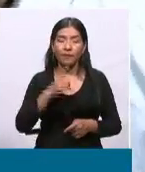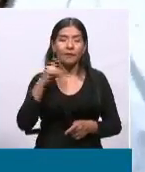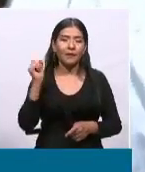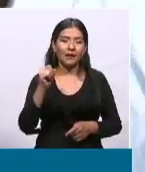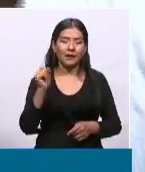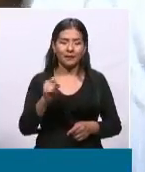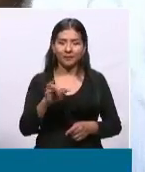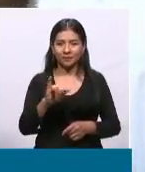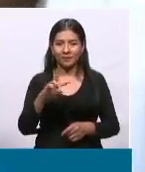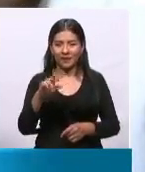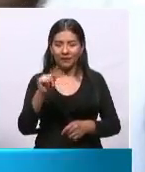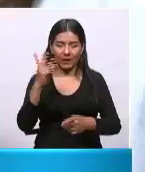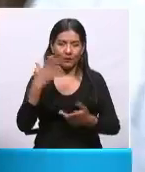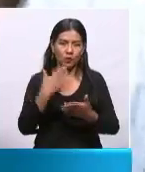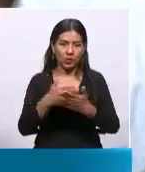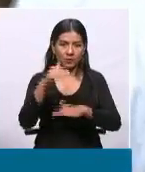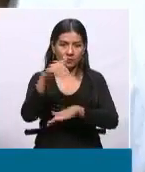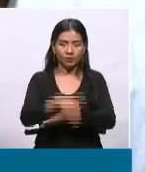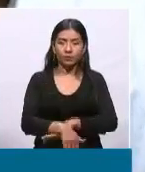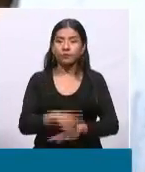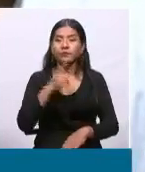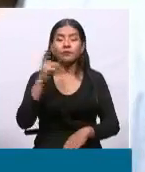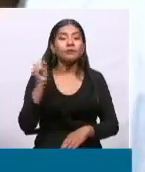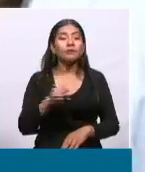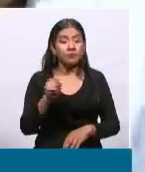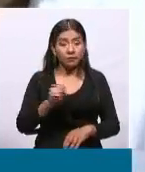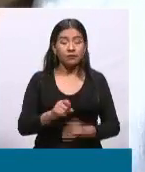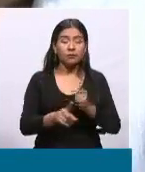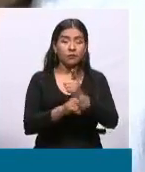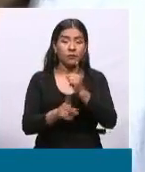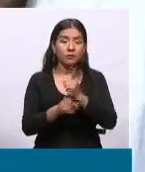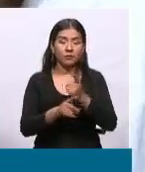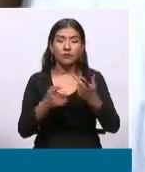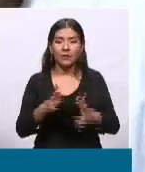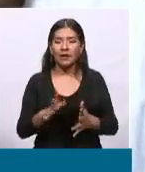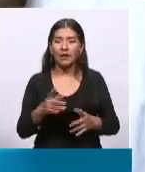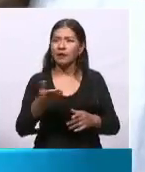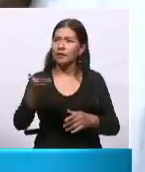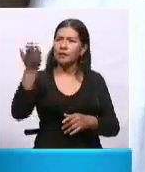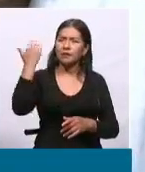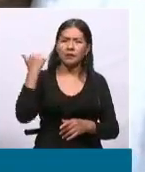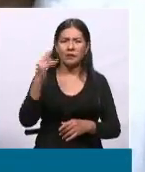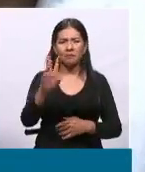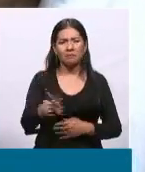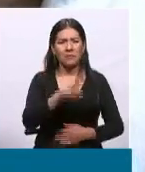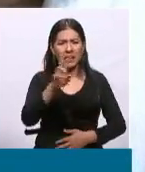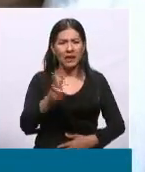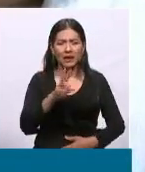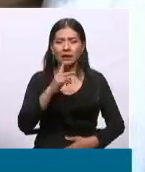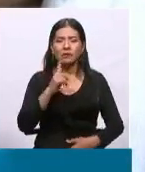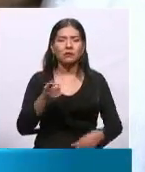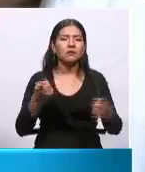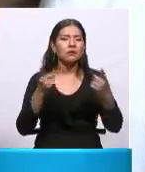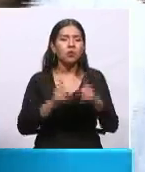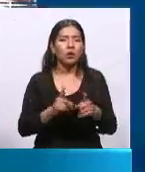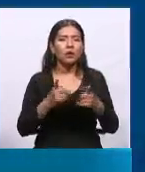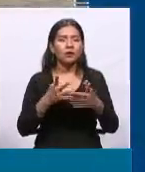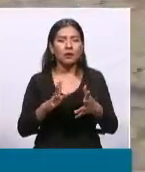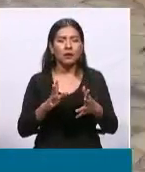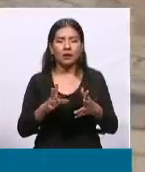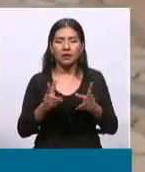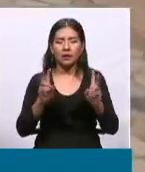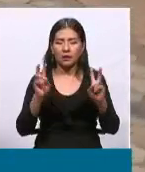Iván, muy buenas noches. Efectivamente, ya el pasado día viernes, cuando